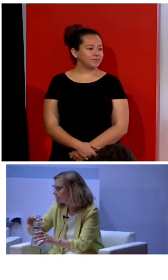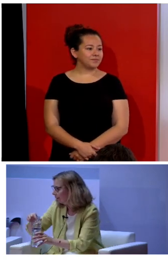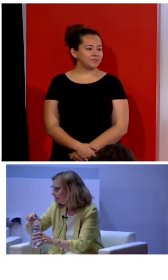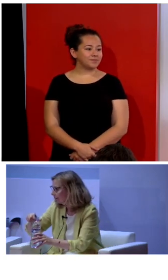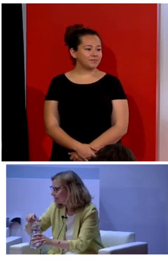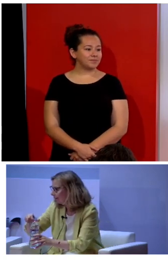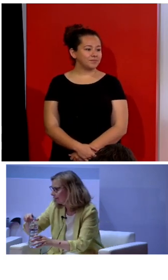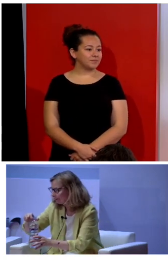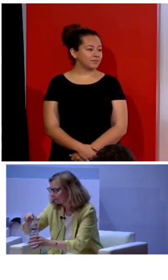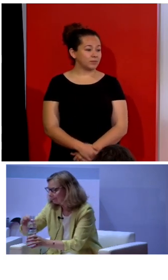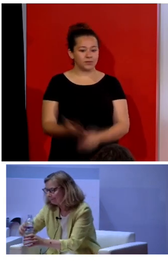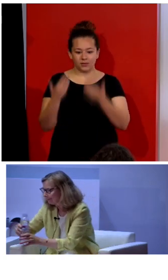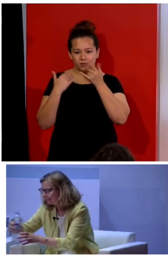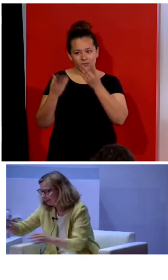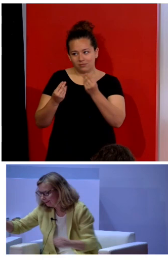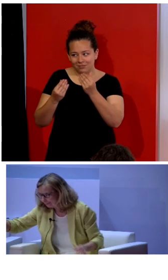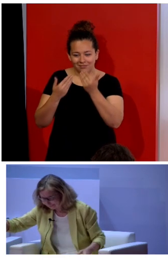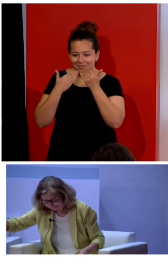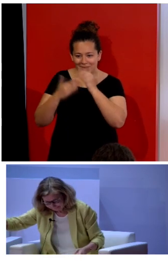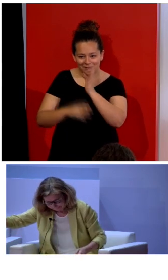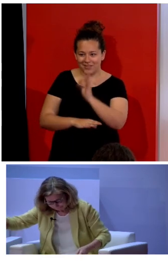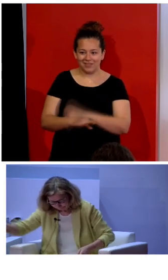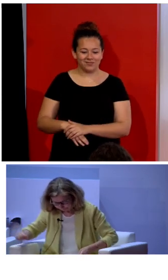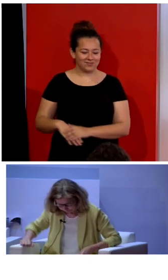Gracias, te lo agradezco una barbaridad.